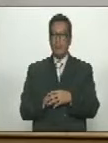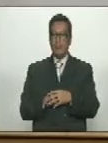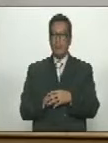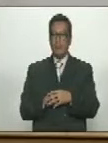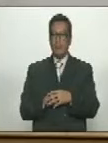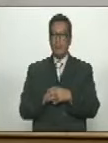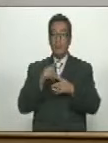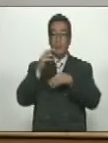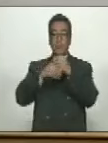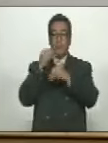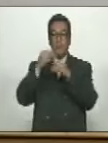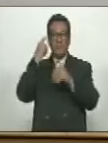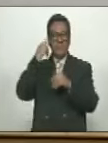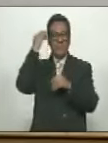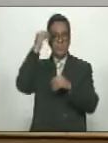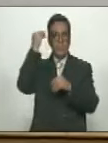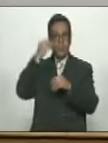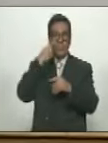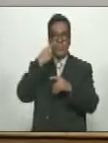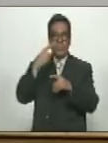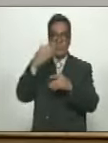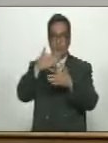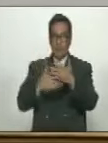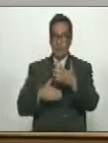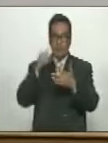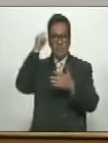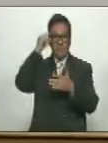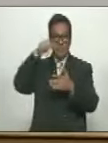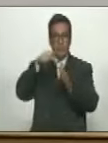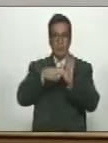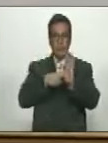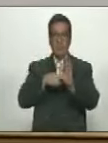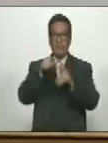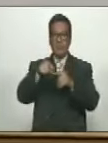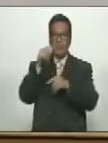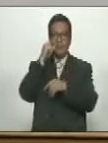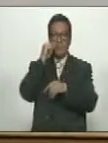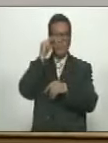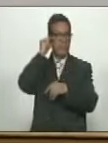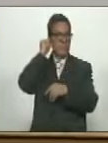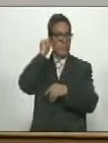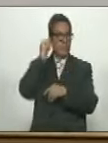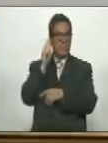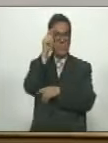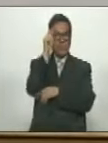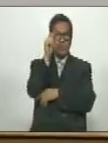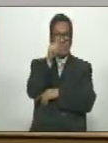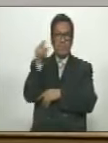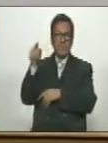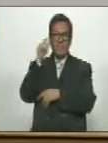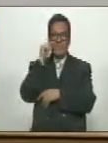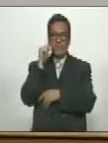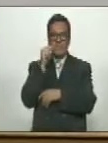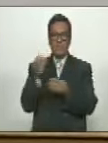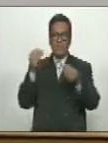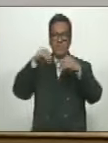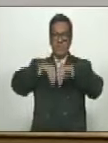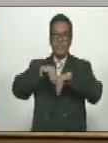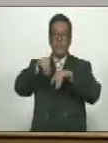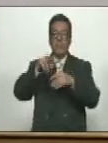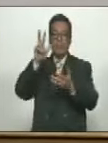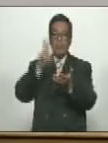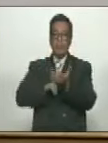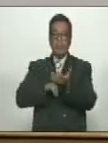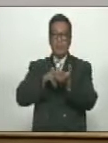En Consideración La Propuesta De Orden Del Día Presentada Las Honorables Diputadas Y Los Honorables Diputados Que Estén De Acuerdo Con